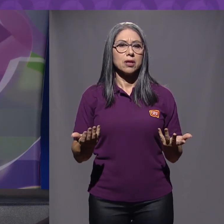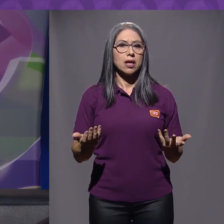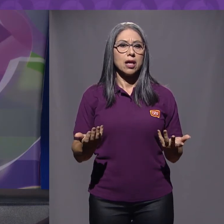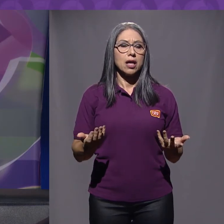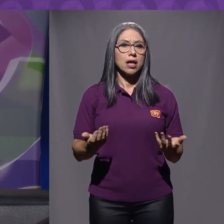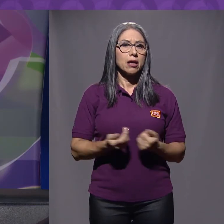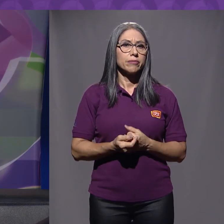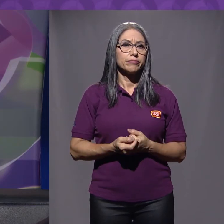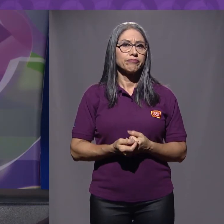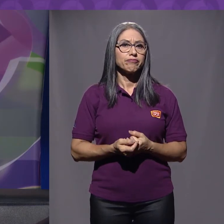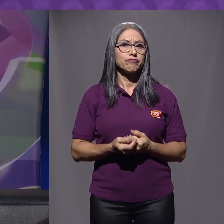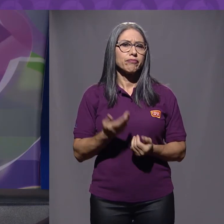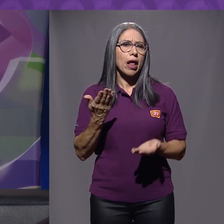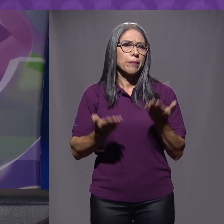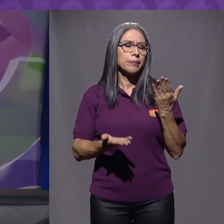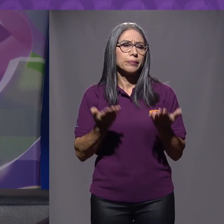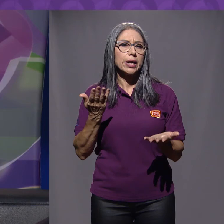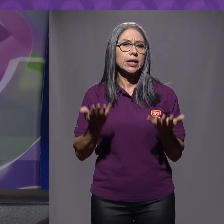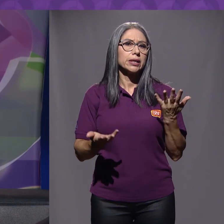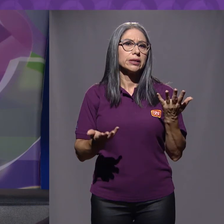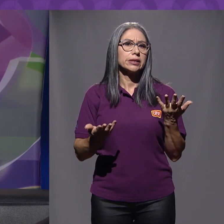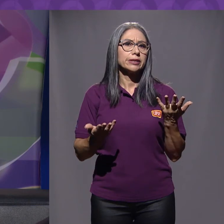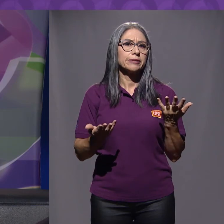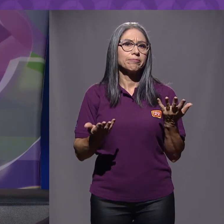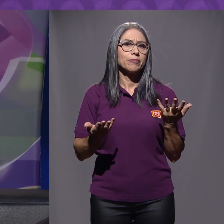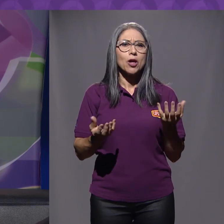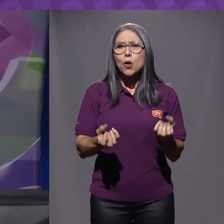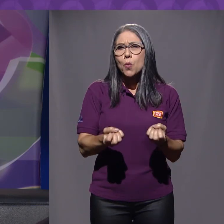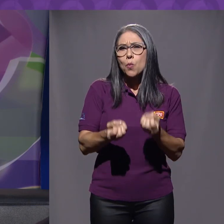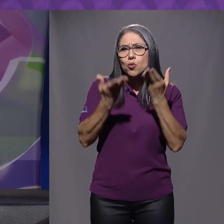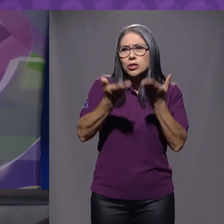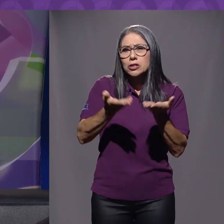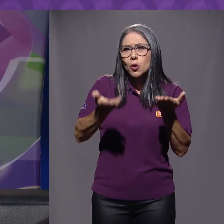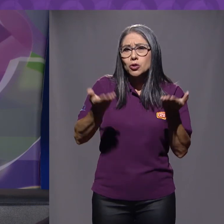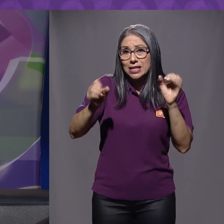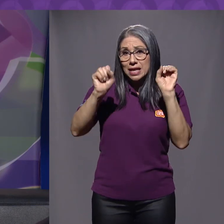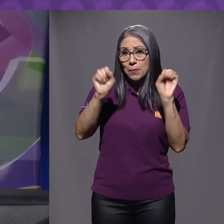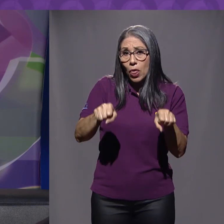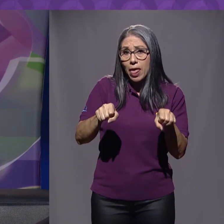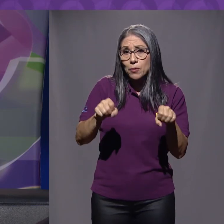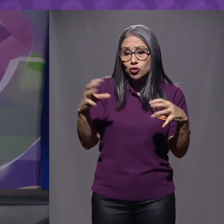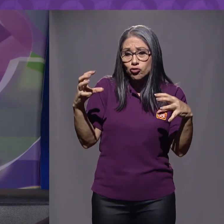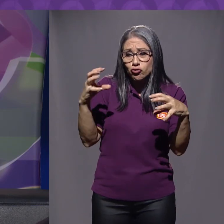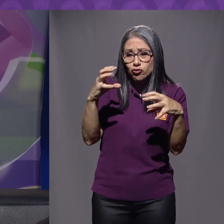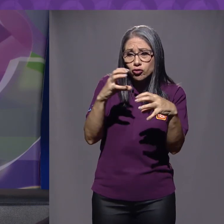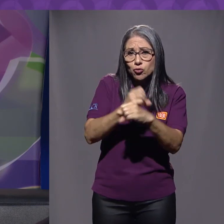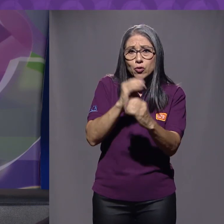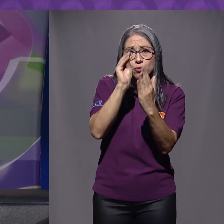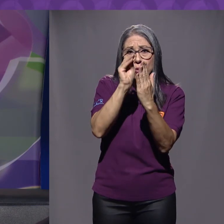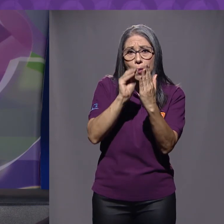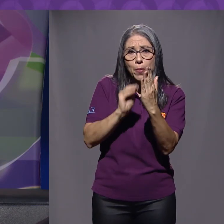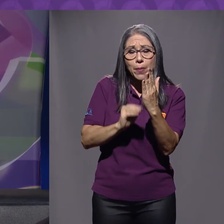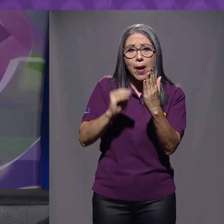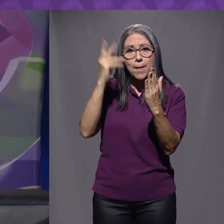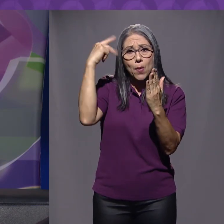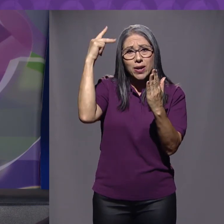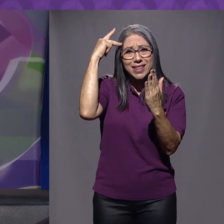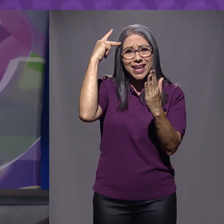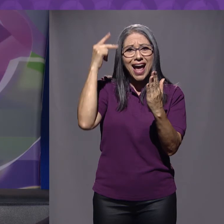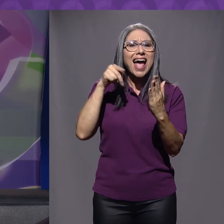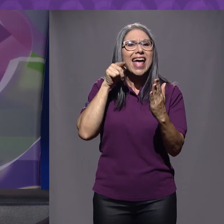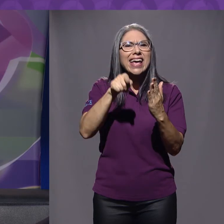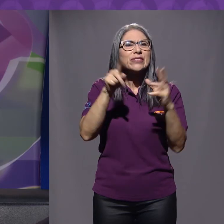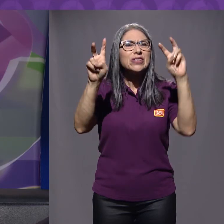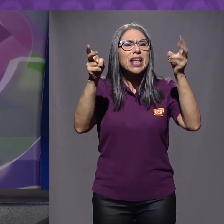Y bueno, mucho tal vez de lo que podemos trabajar y en esta política también está en la parte de